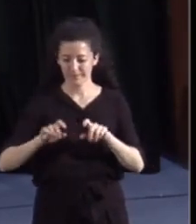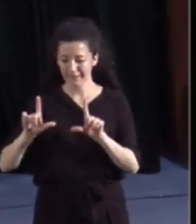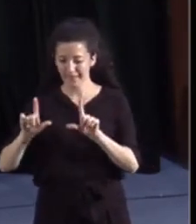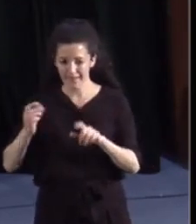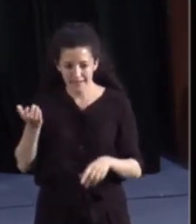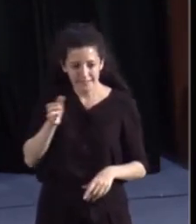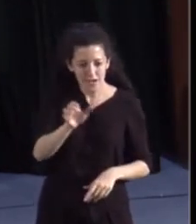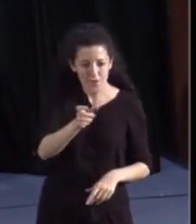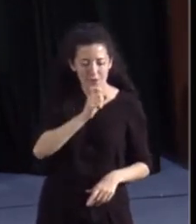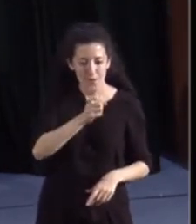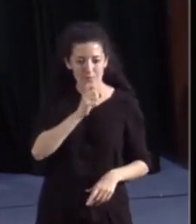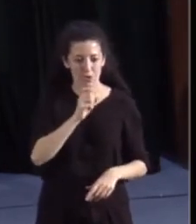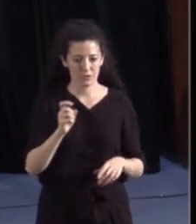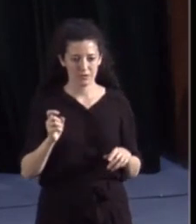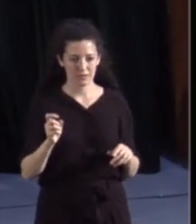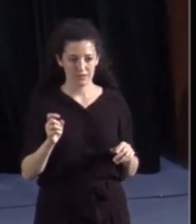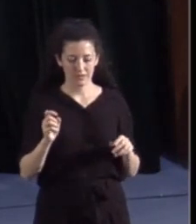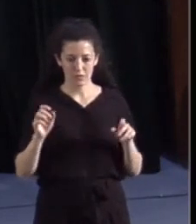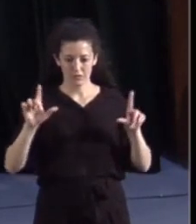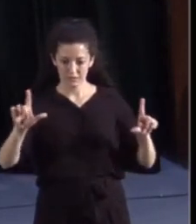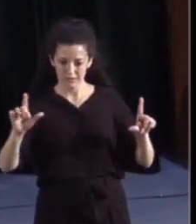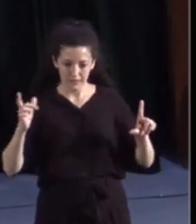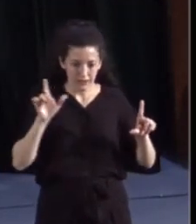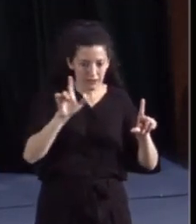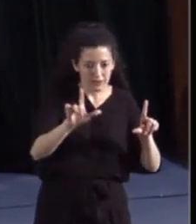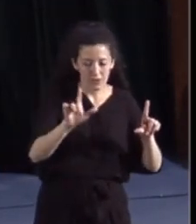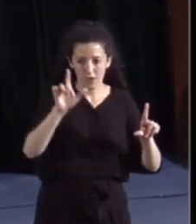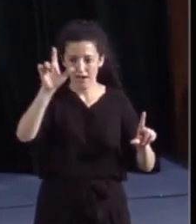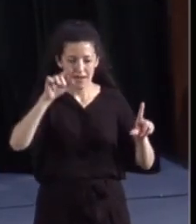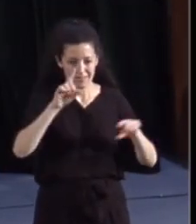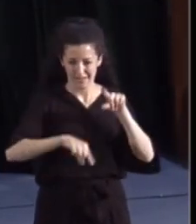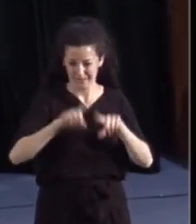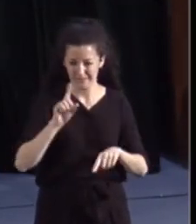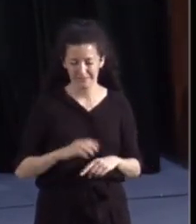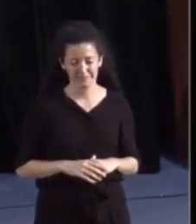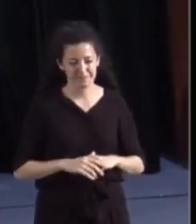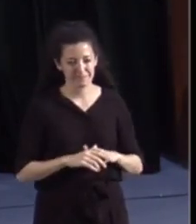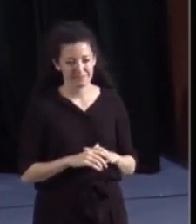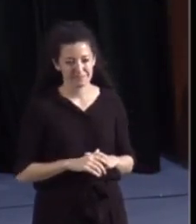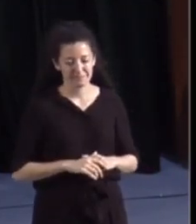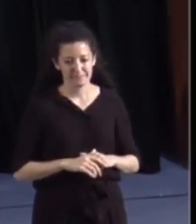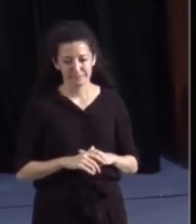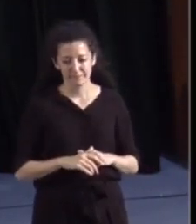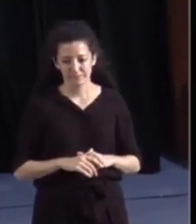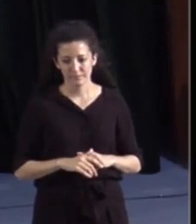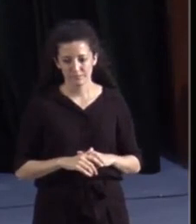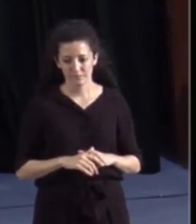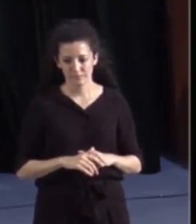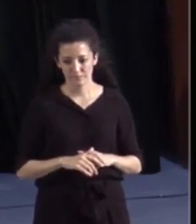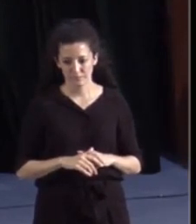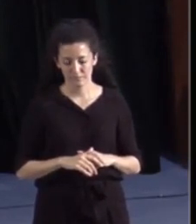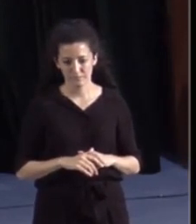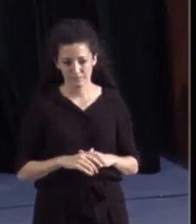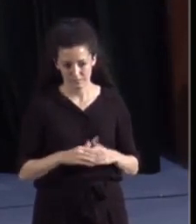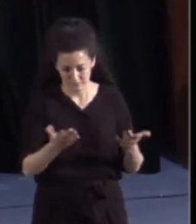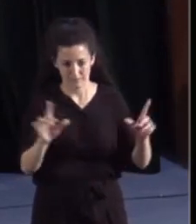pantalla dividida y cómo aparece esta interpretación o esta traducción en signos en la pantalla